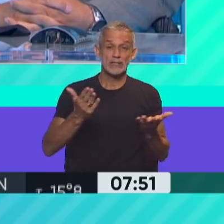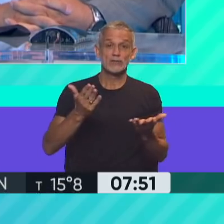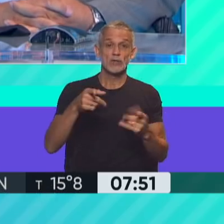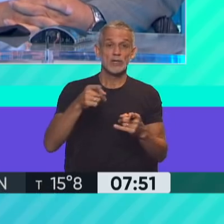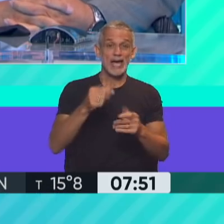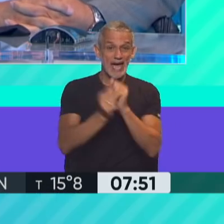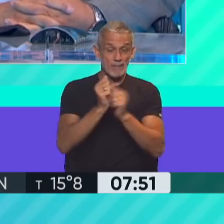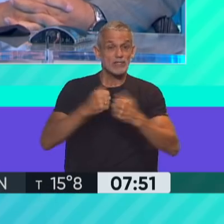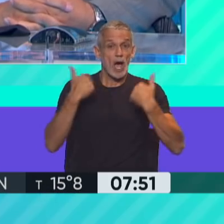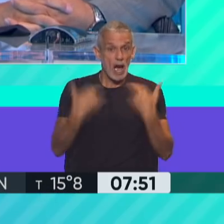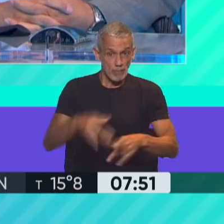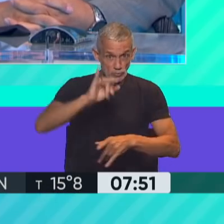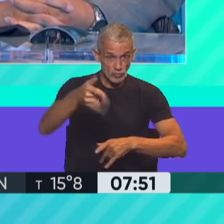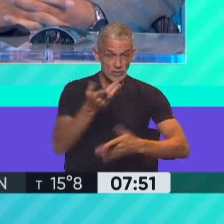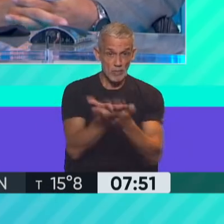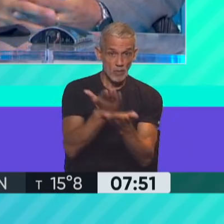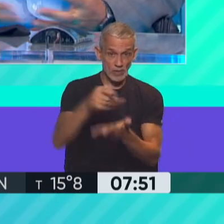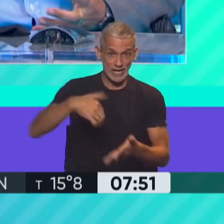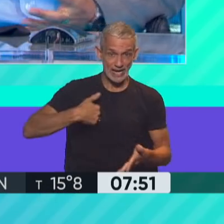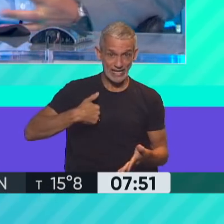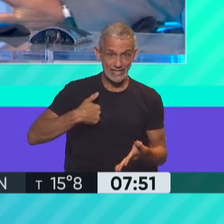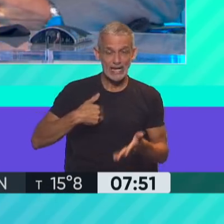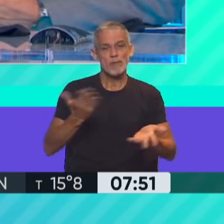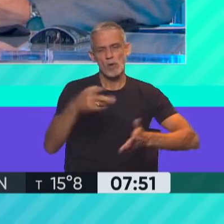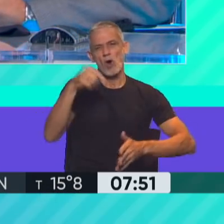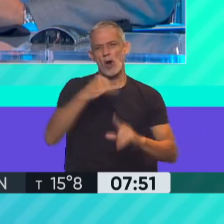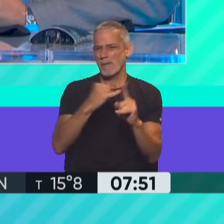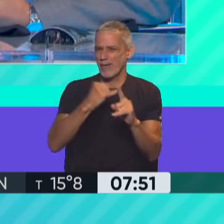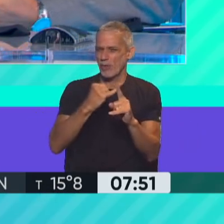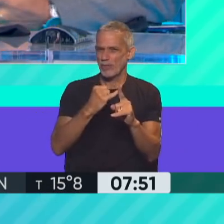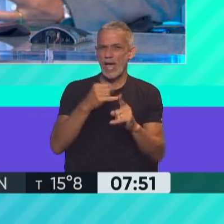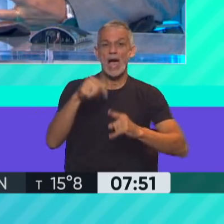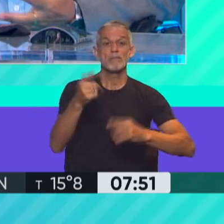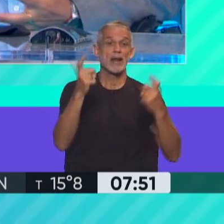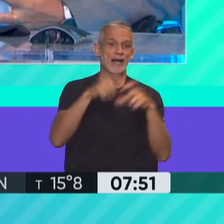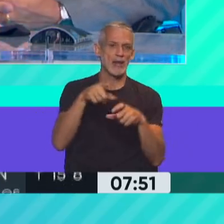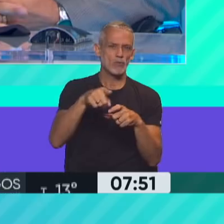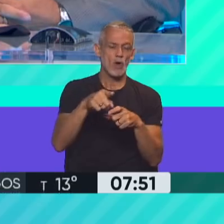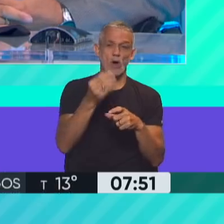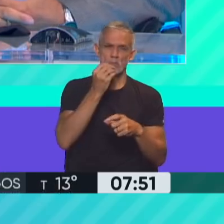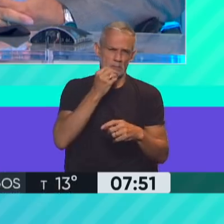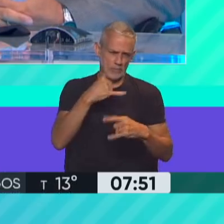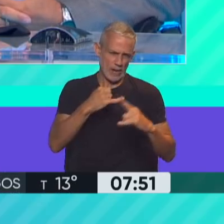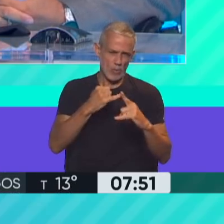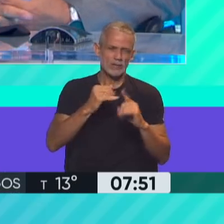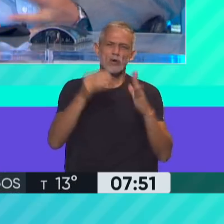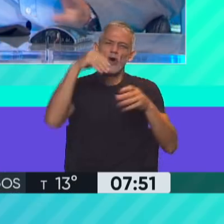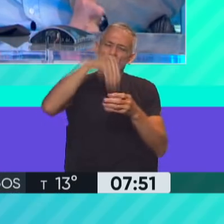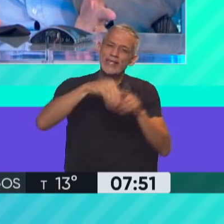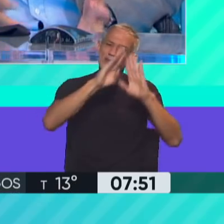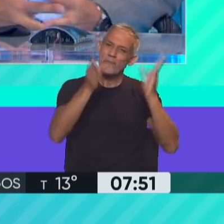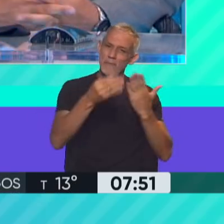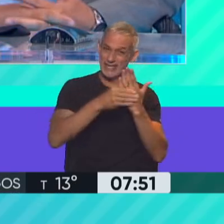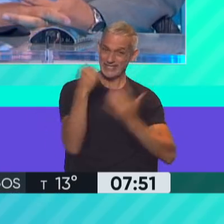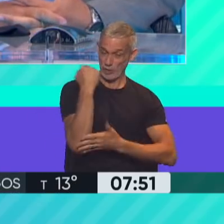esta propuesta que está haciendo argentina bueno hoy al mediodía hay una reunión almuerzo previsto en el ministerio de economía donde